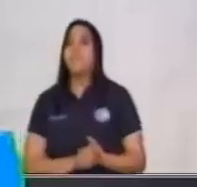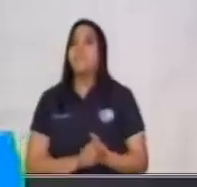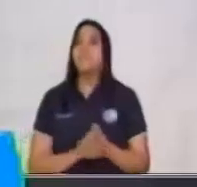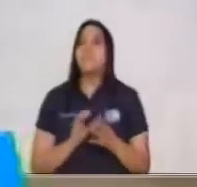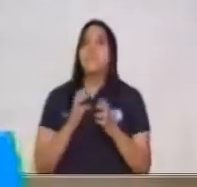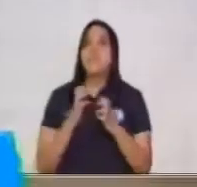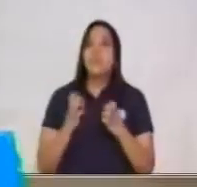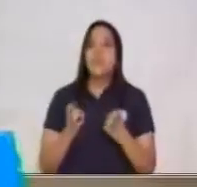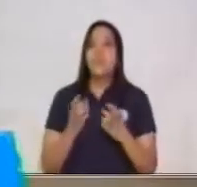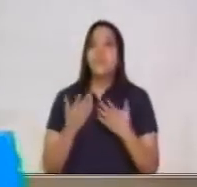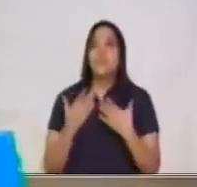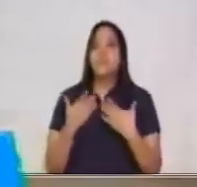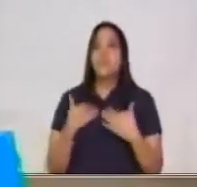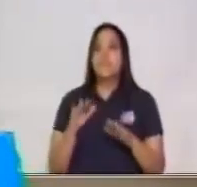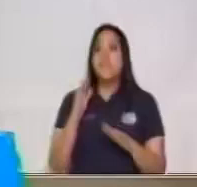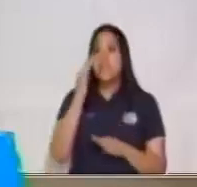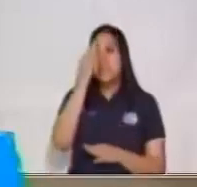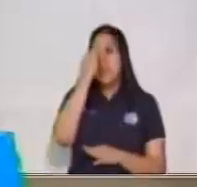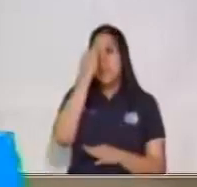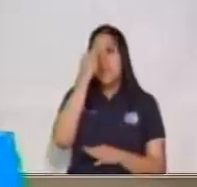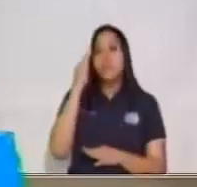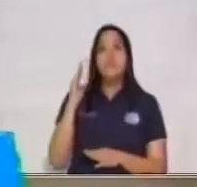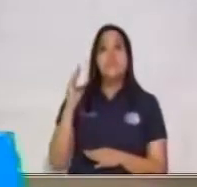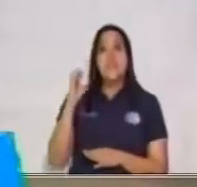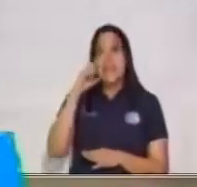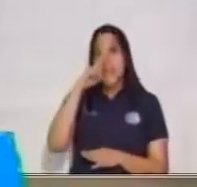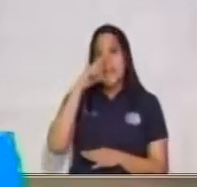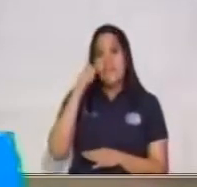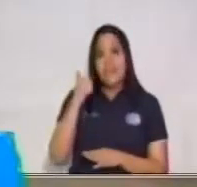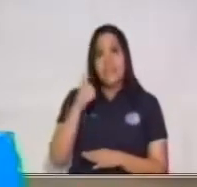Entonces ahora ya sabemos que beta tiene